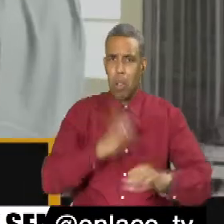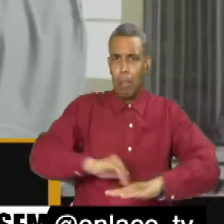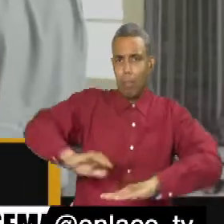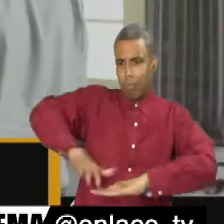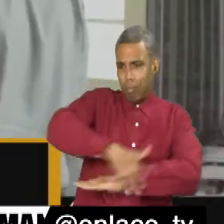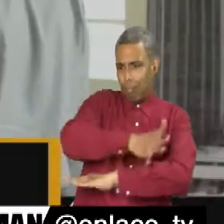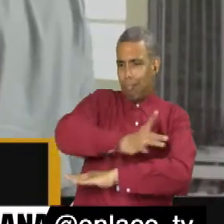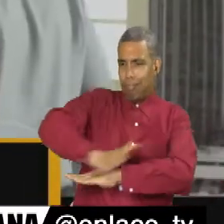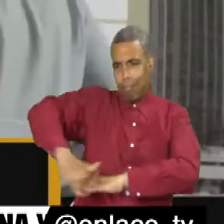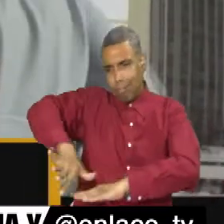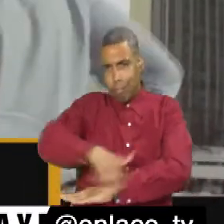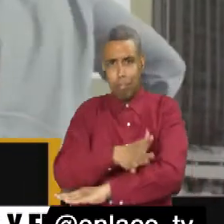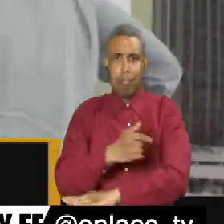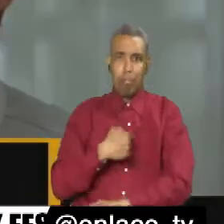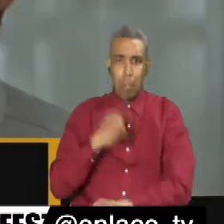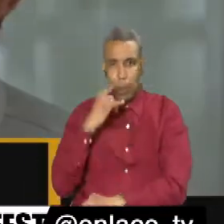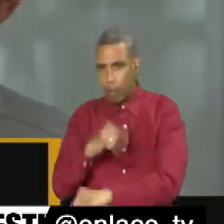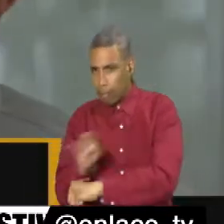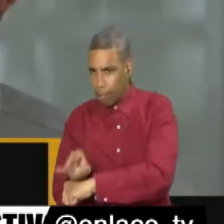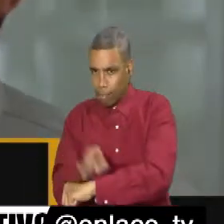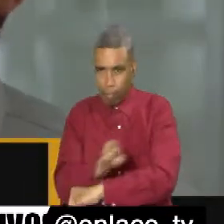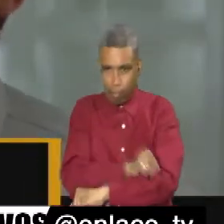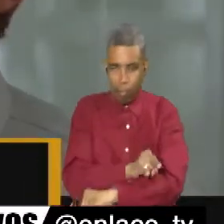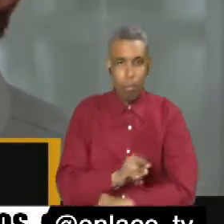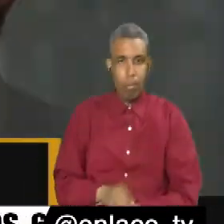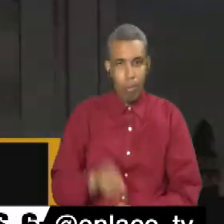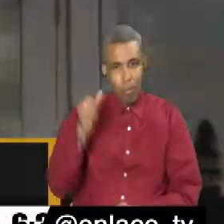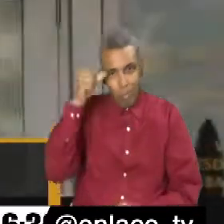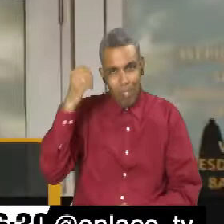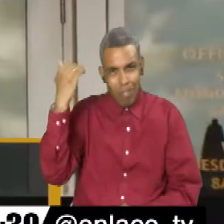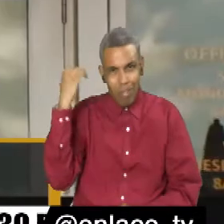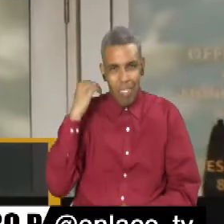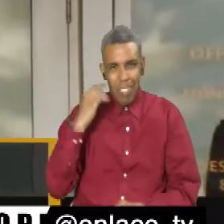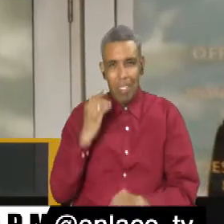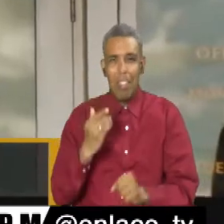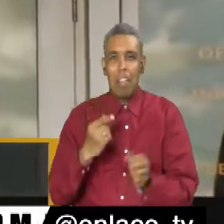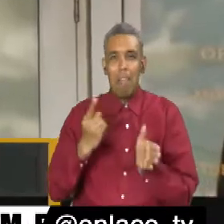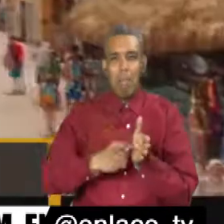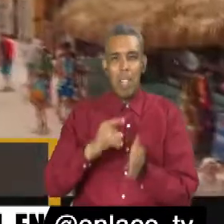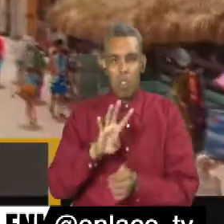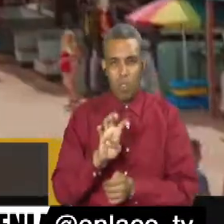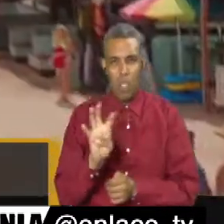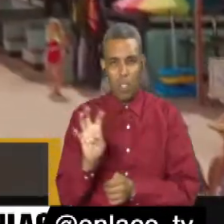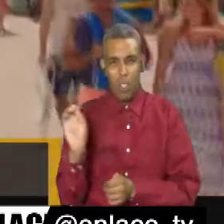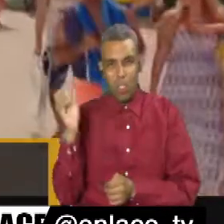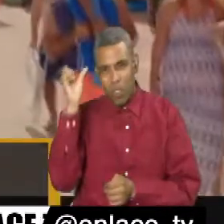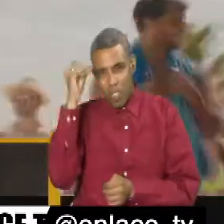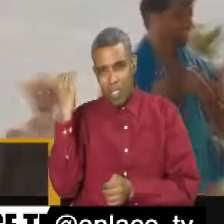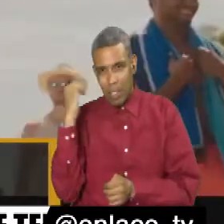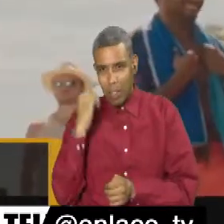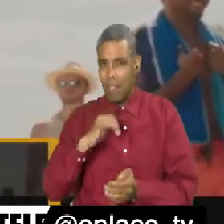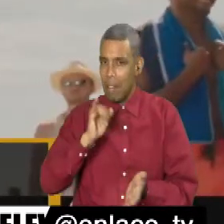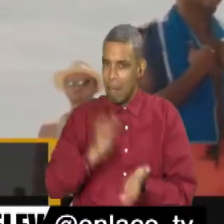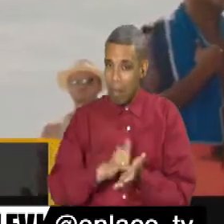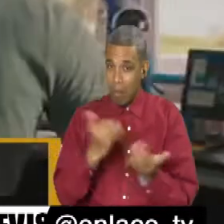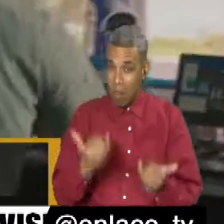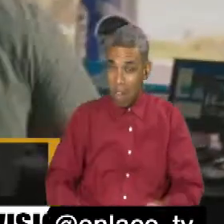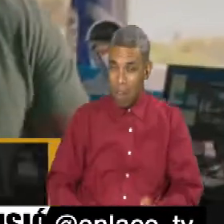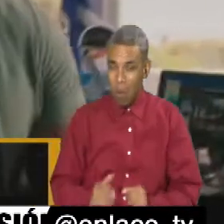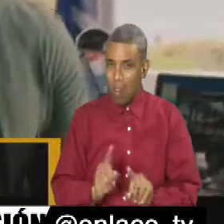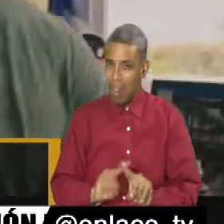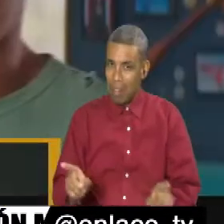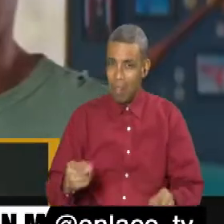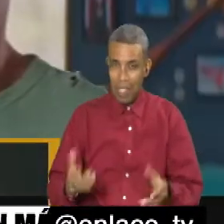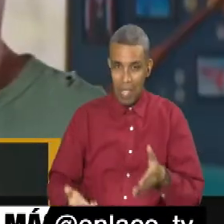adaptación cinematográfica de la serie de televisión de los 90 de Los Vigilantes de la Playa narra la historia del esforzado socorrista Miss Fusion y su choque